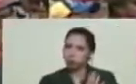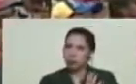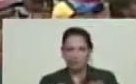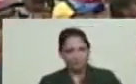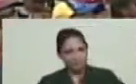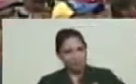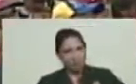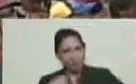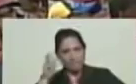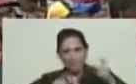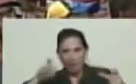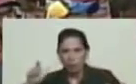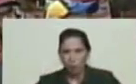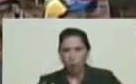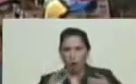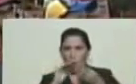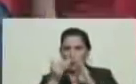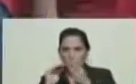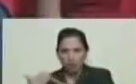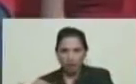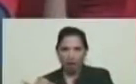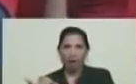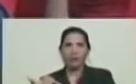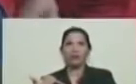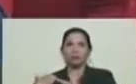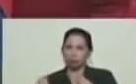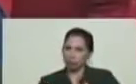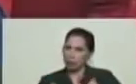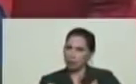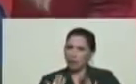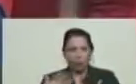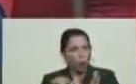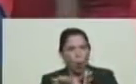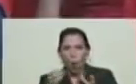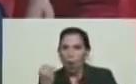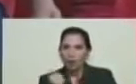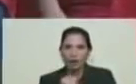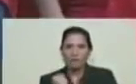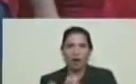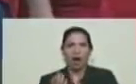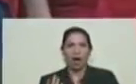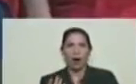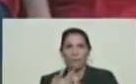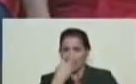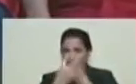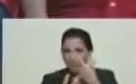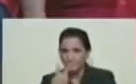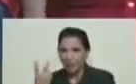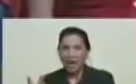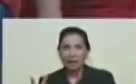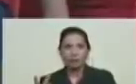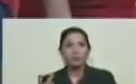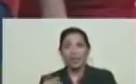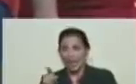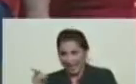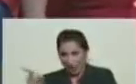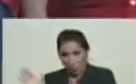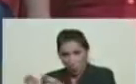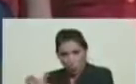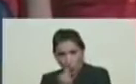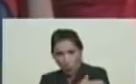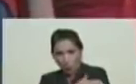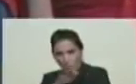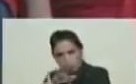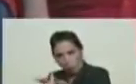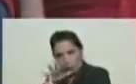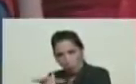gente, en las comunidades, donde trabajamos. Ellos van a intentar por todas las vías y manipular